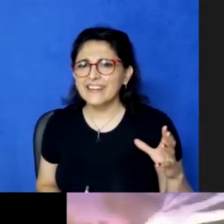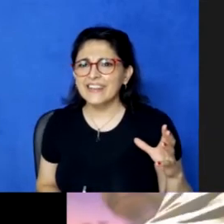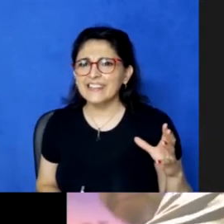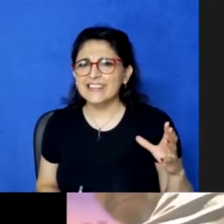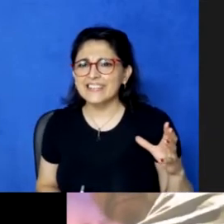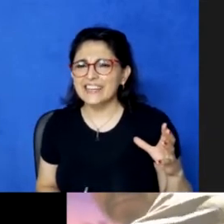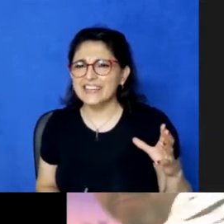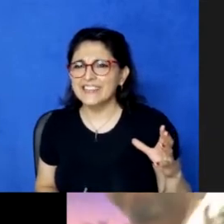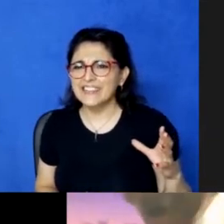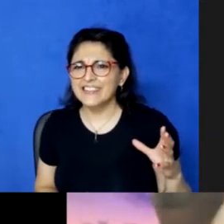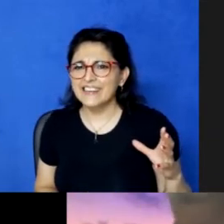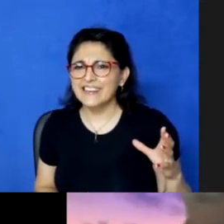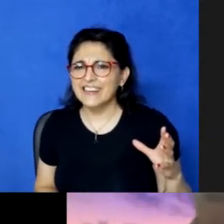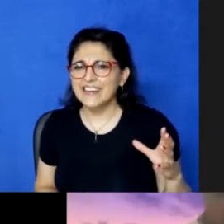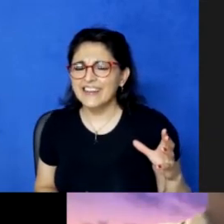No sé. ¿Qué tenés ahí?